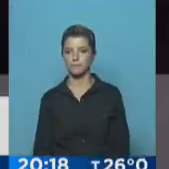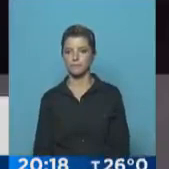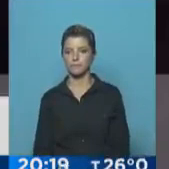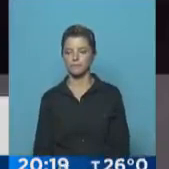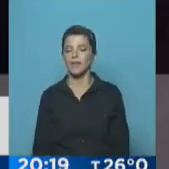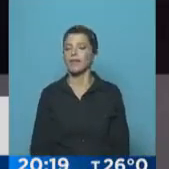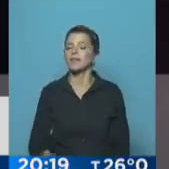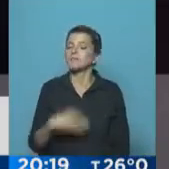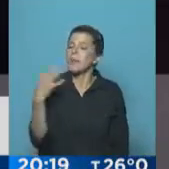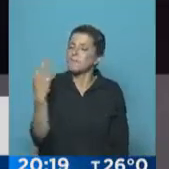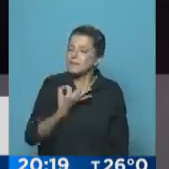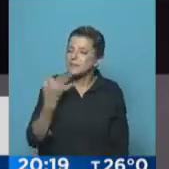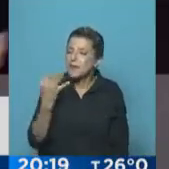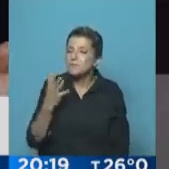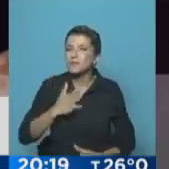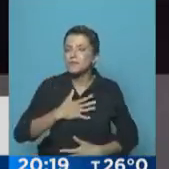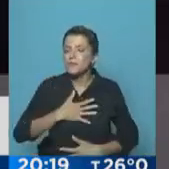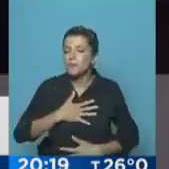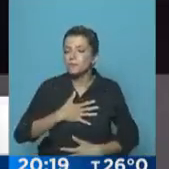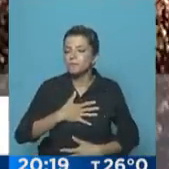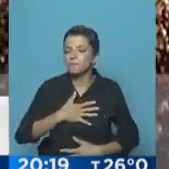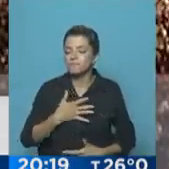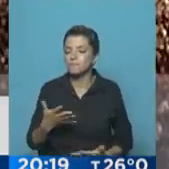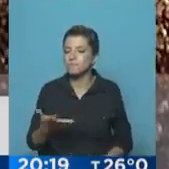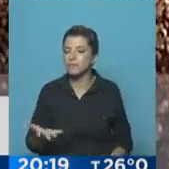tenía la esperanza.